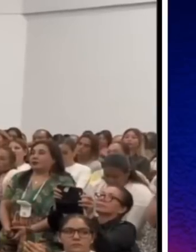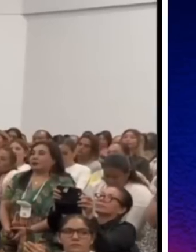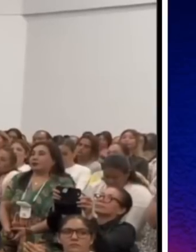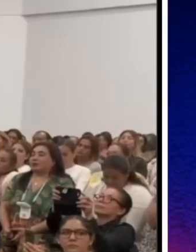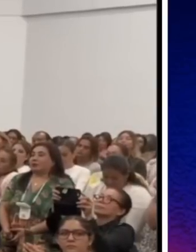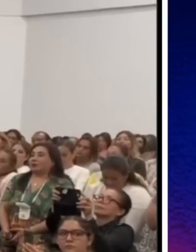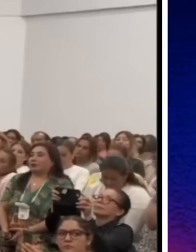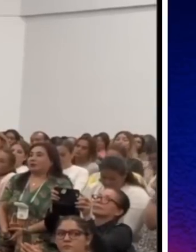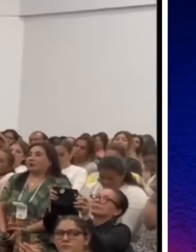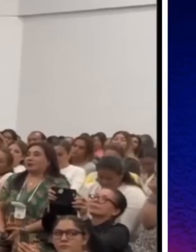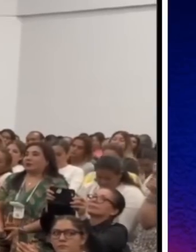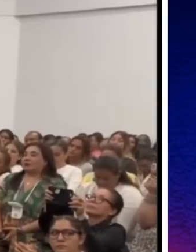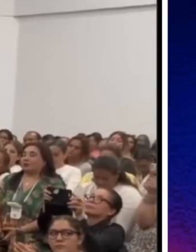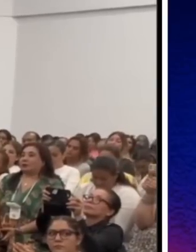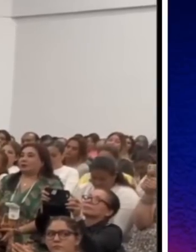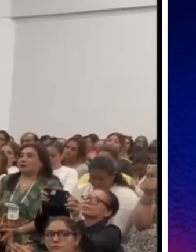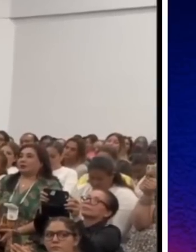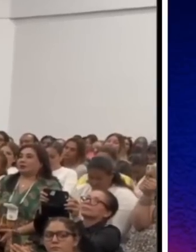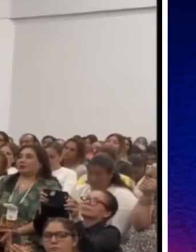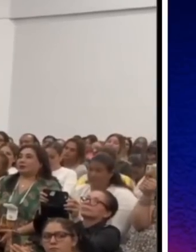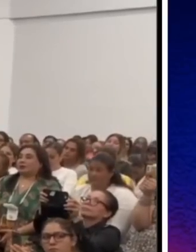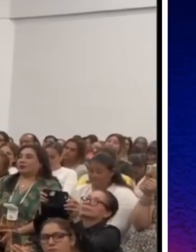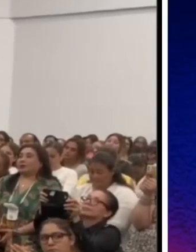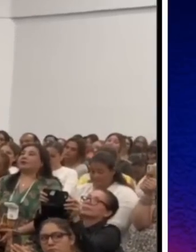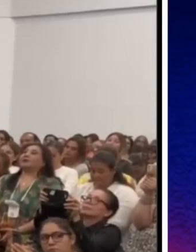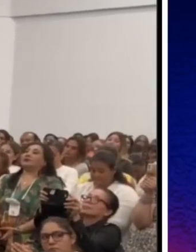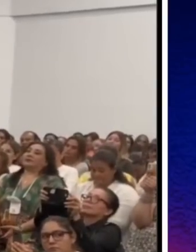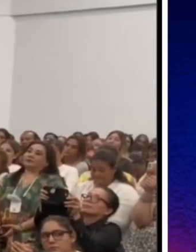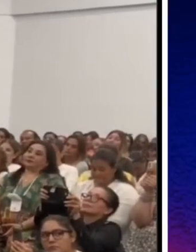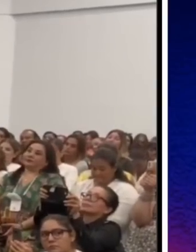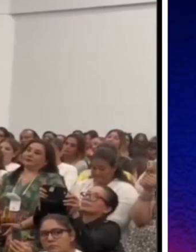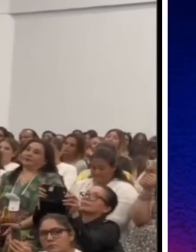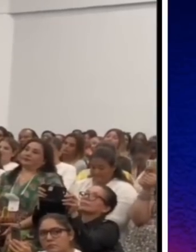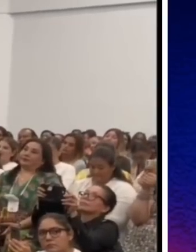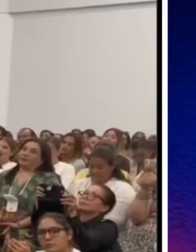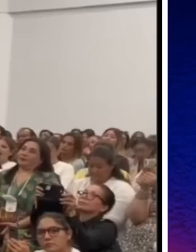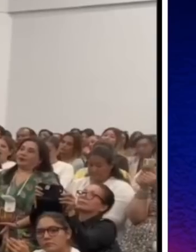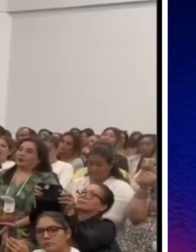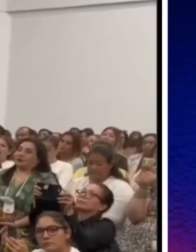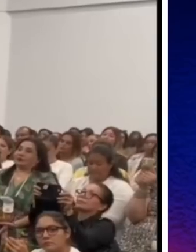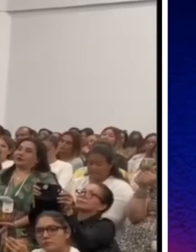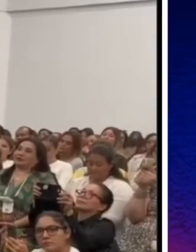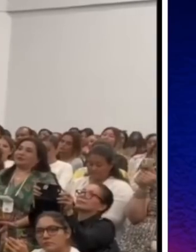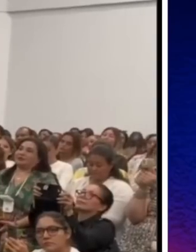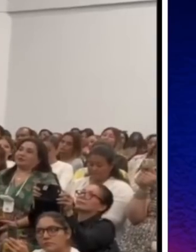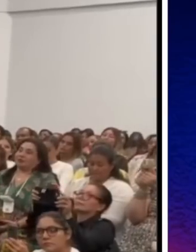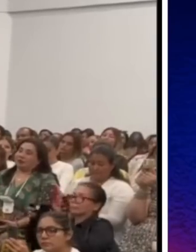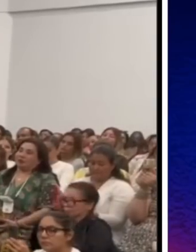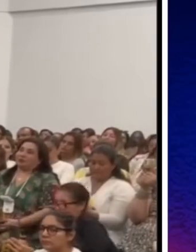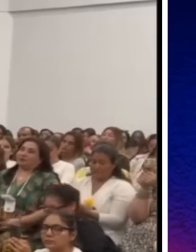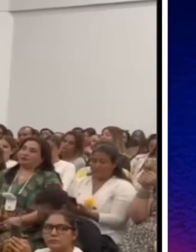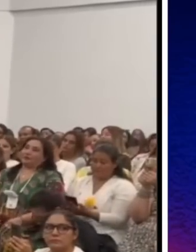puede ser que tenga fuero para delitos federales, pero no para delitos locales.